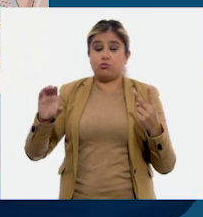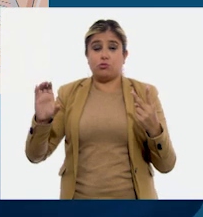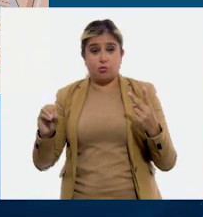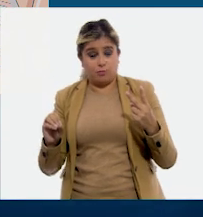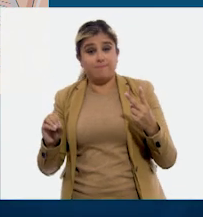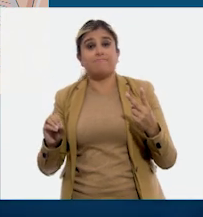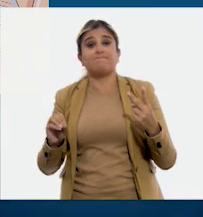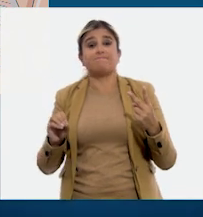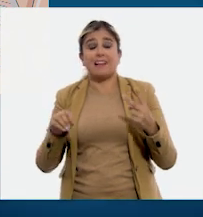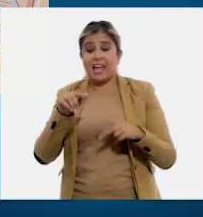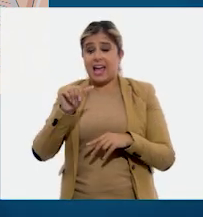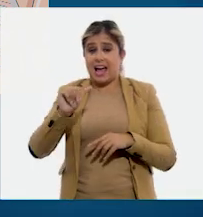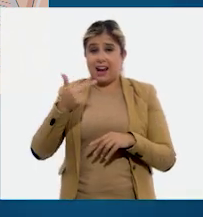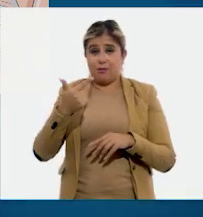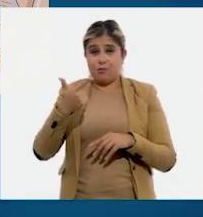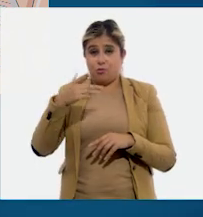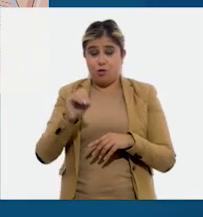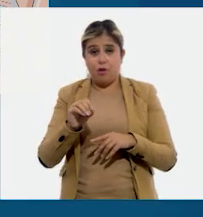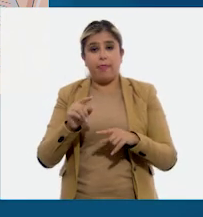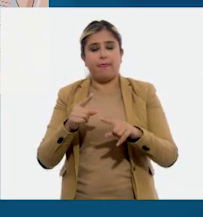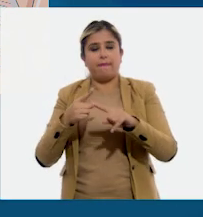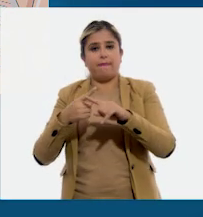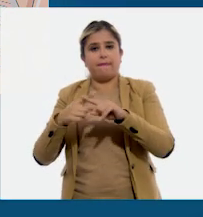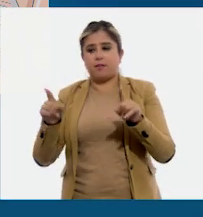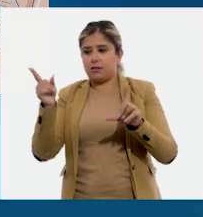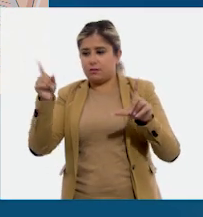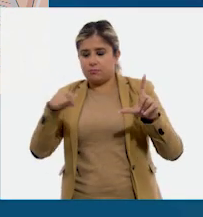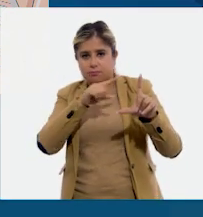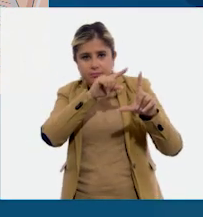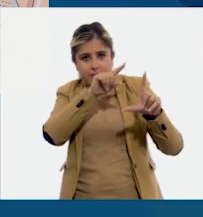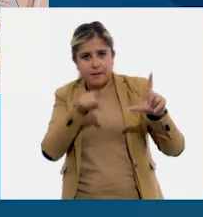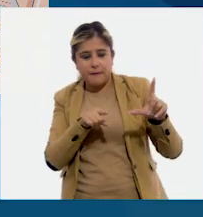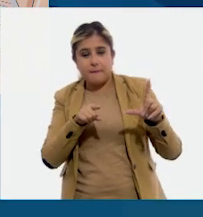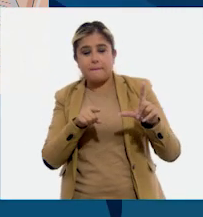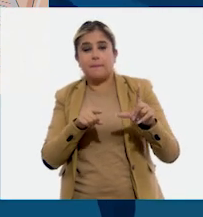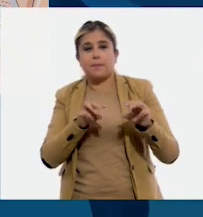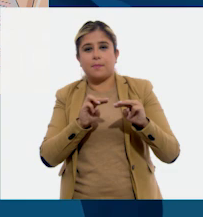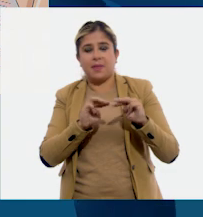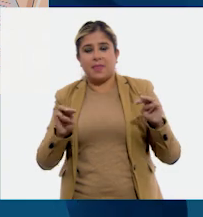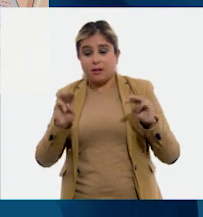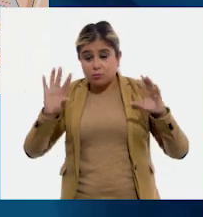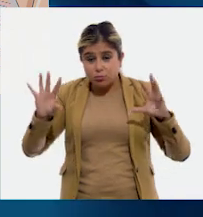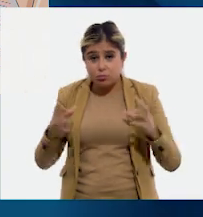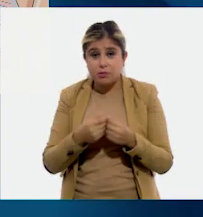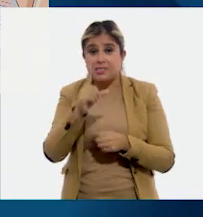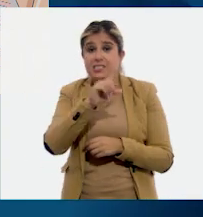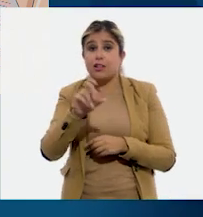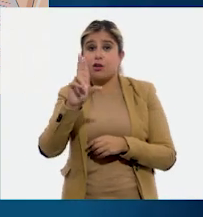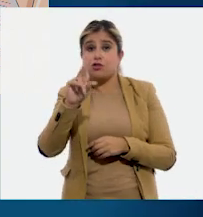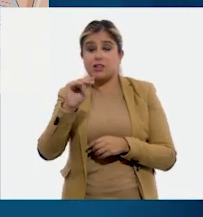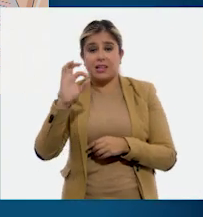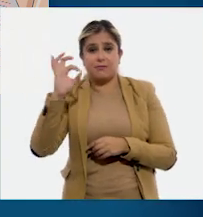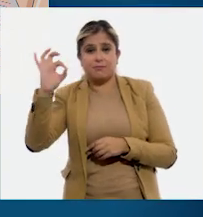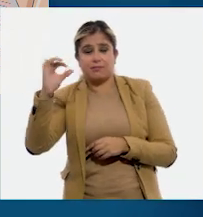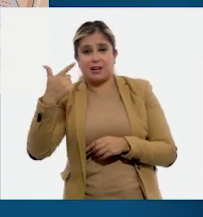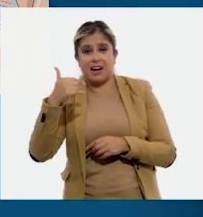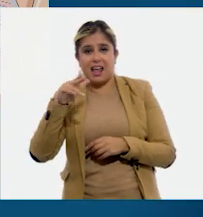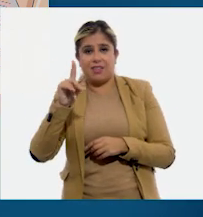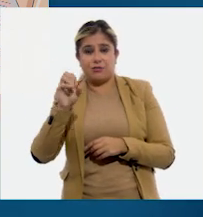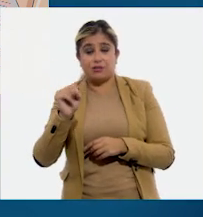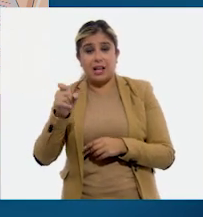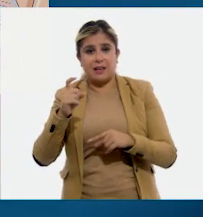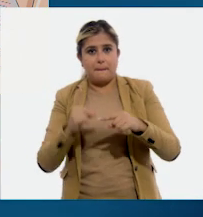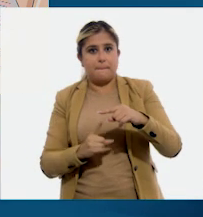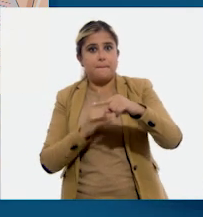2 ángulos contiguos con diferentes medidas y suman 180 grados. La suma de